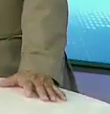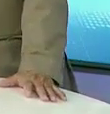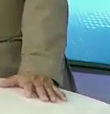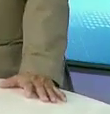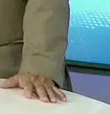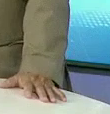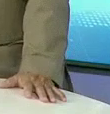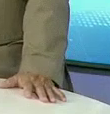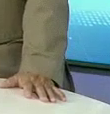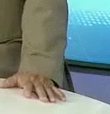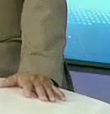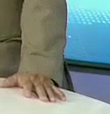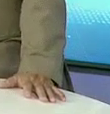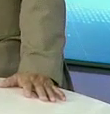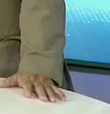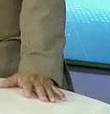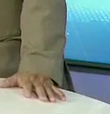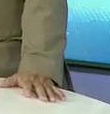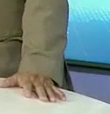i